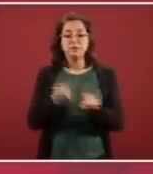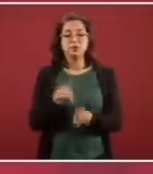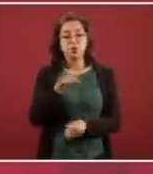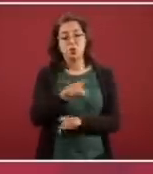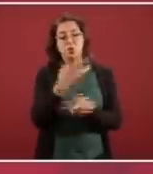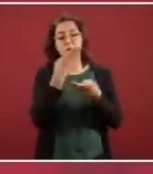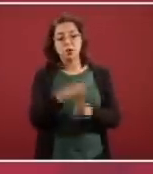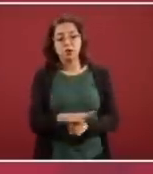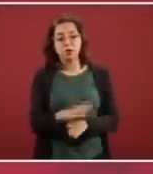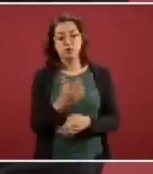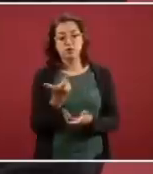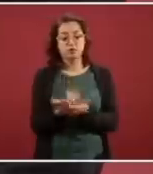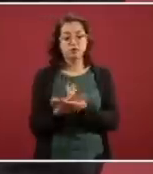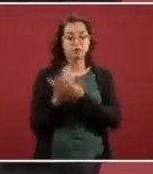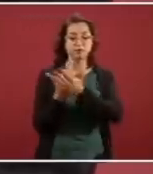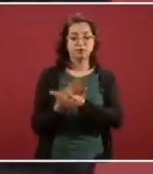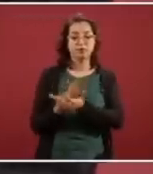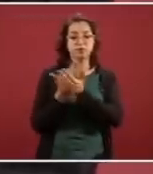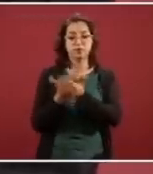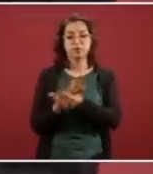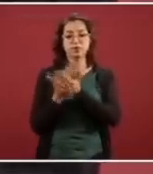entreguen